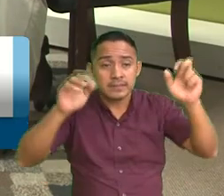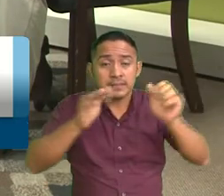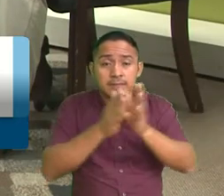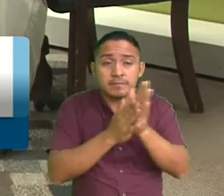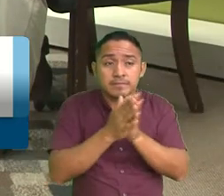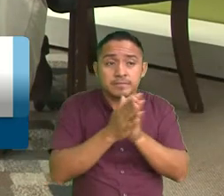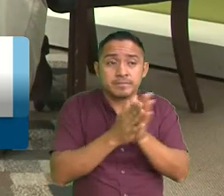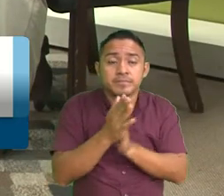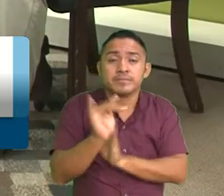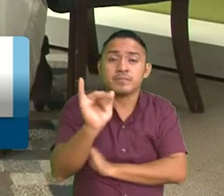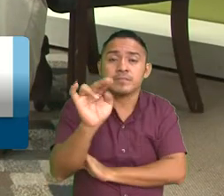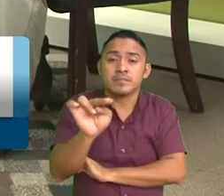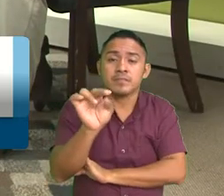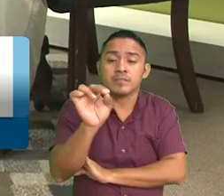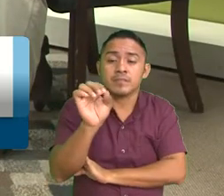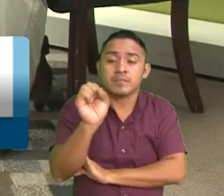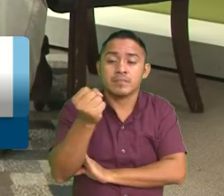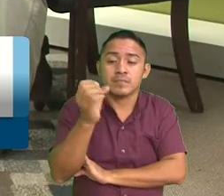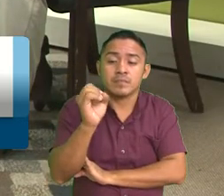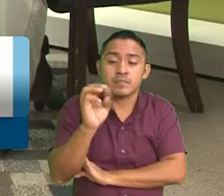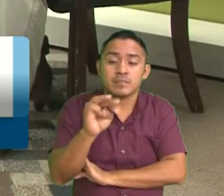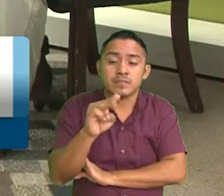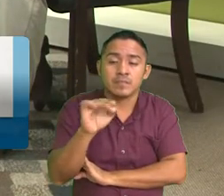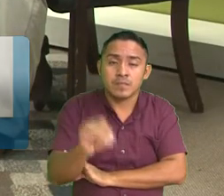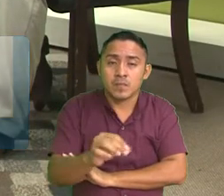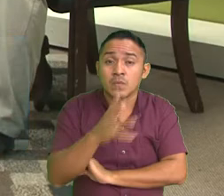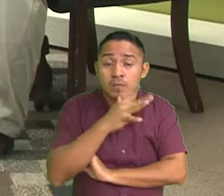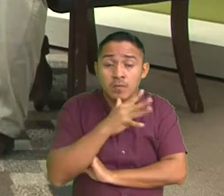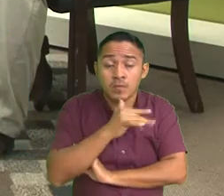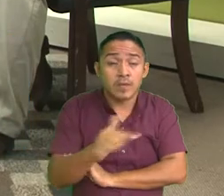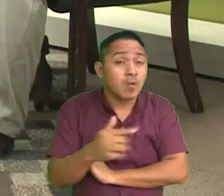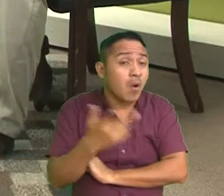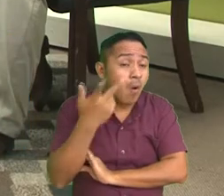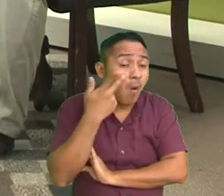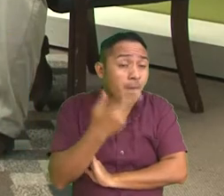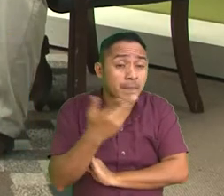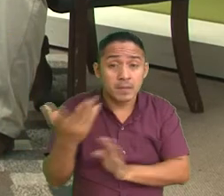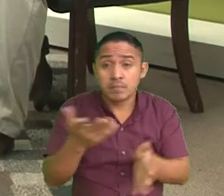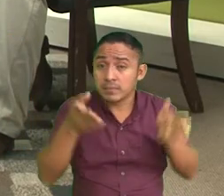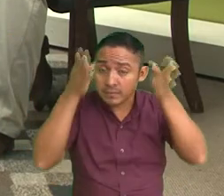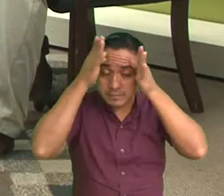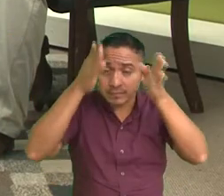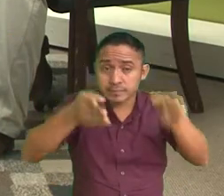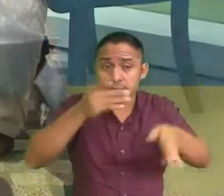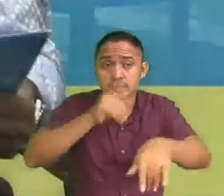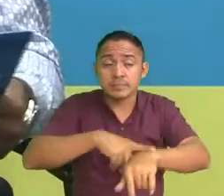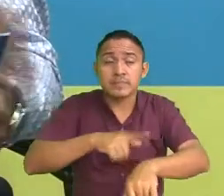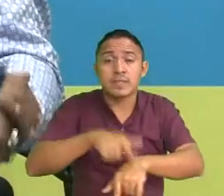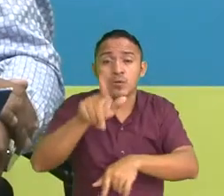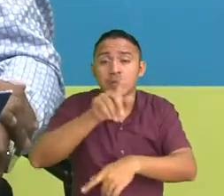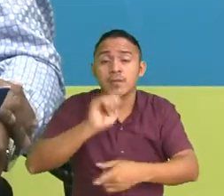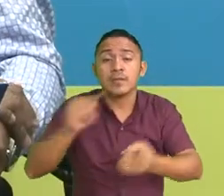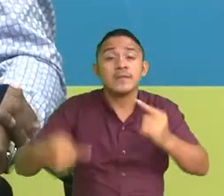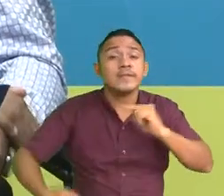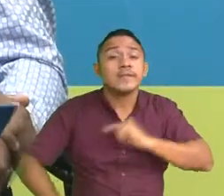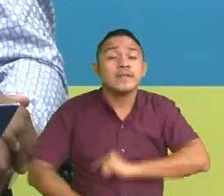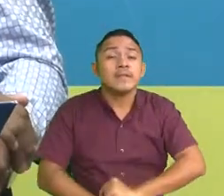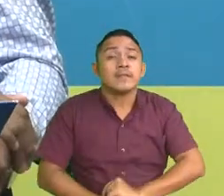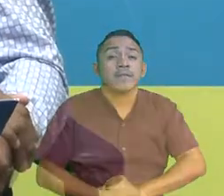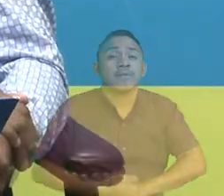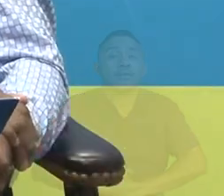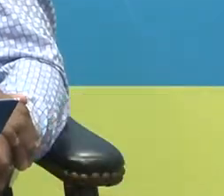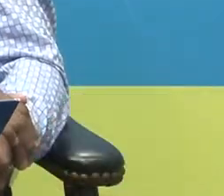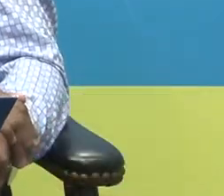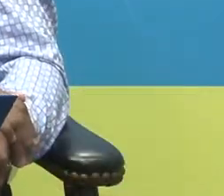tema. Insomnio en los adolescentes. ¿Cómo identificarlo y atenderlo a tiempo? Usted no le cambie de canal. Ya